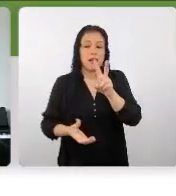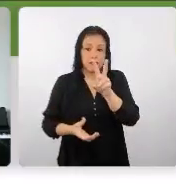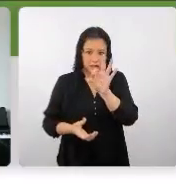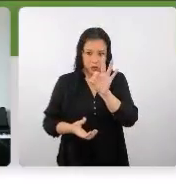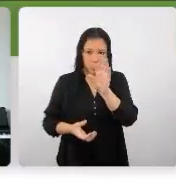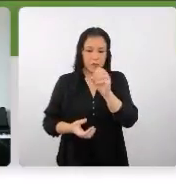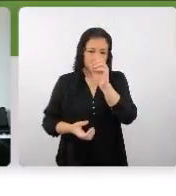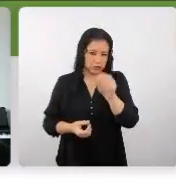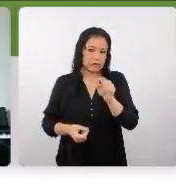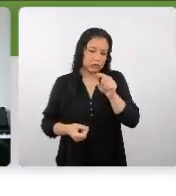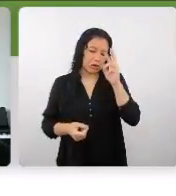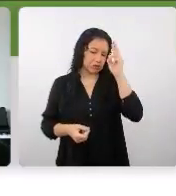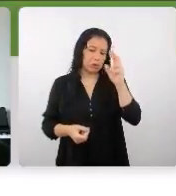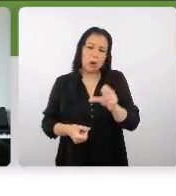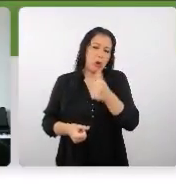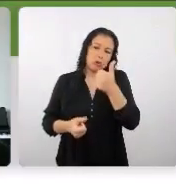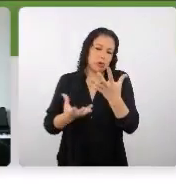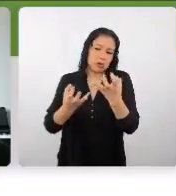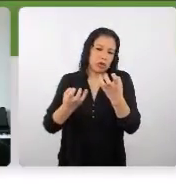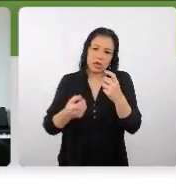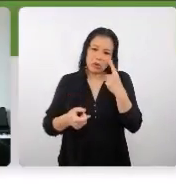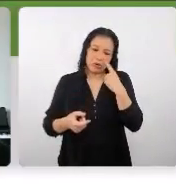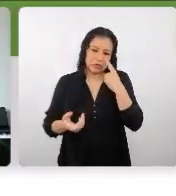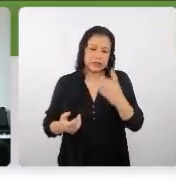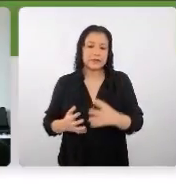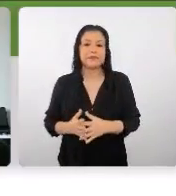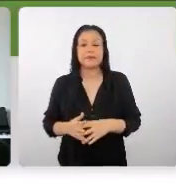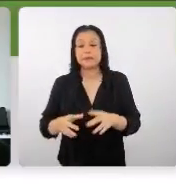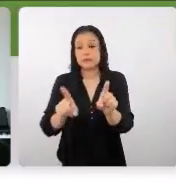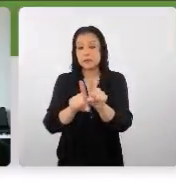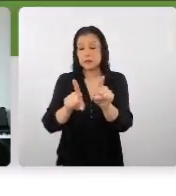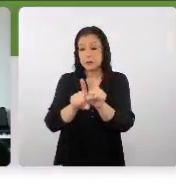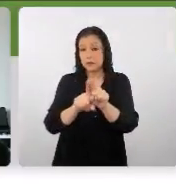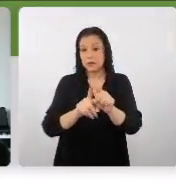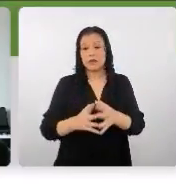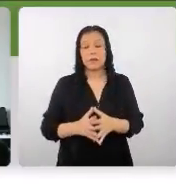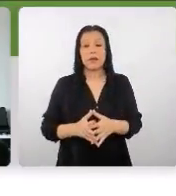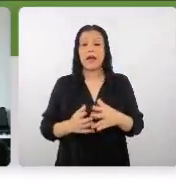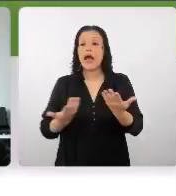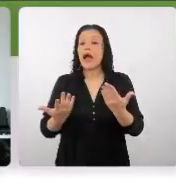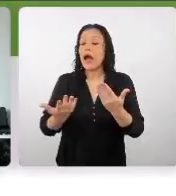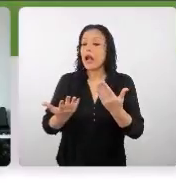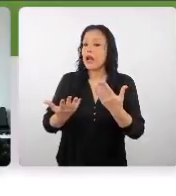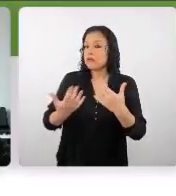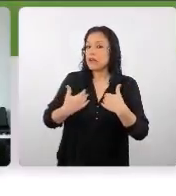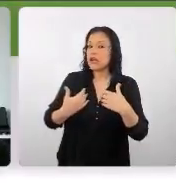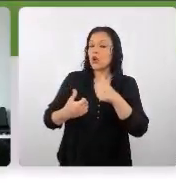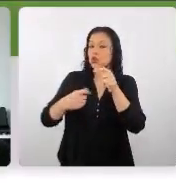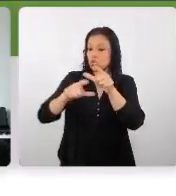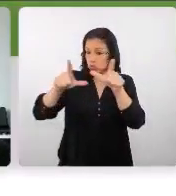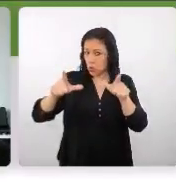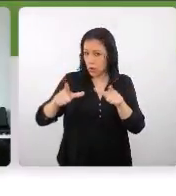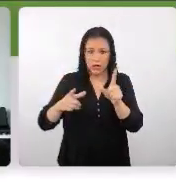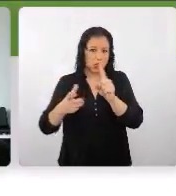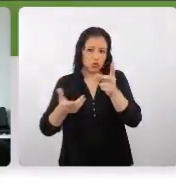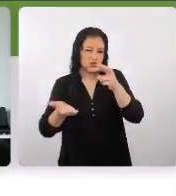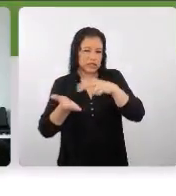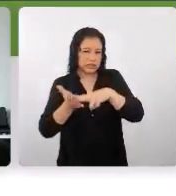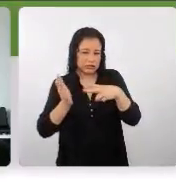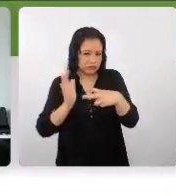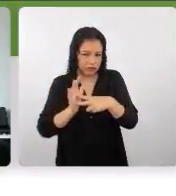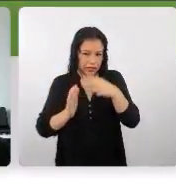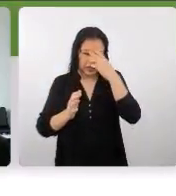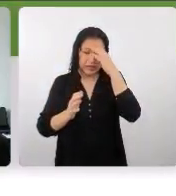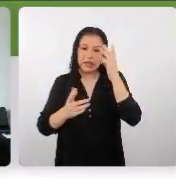razón, ¿no? A la vez, bueno, al tener otros destinos como prioridad, no necesariamente estamos hablando de